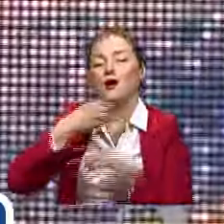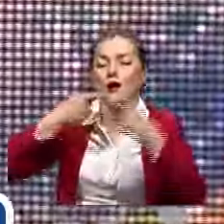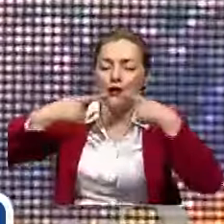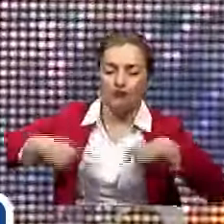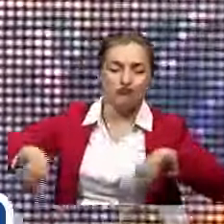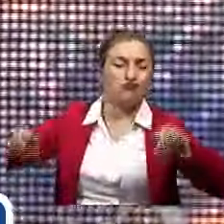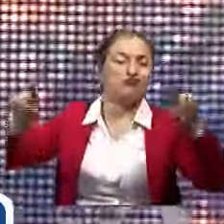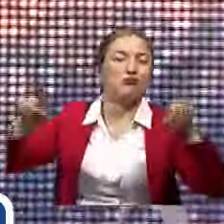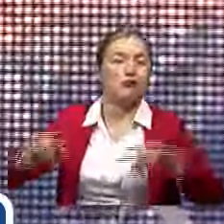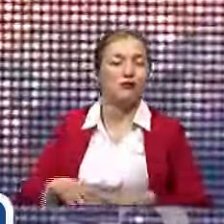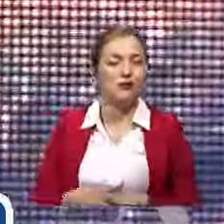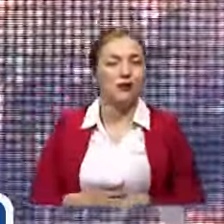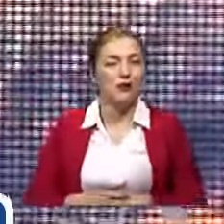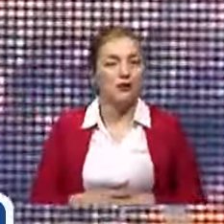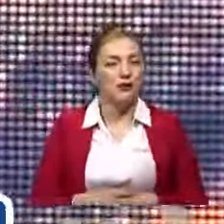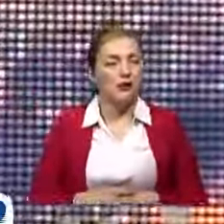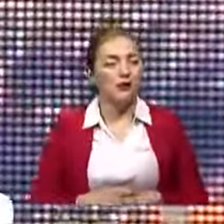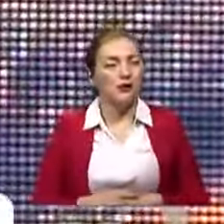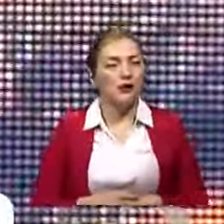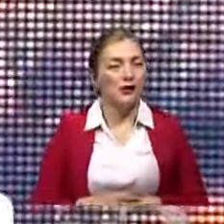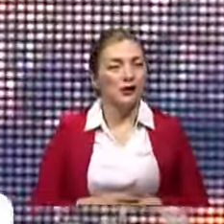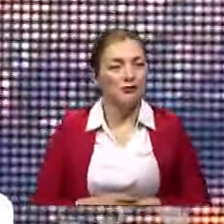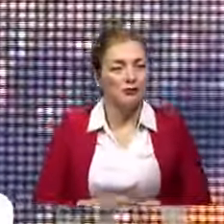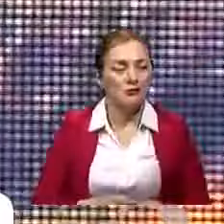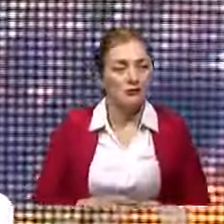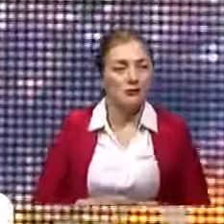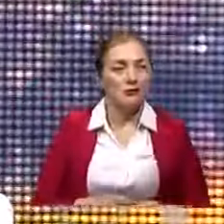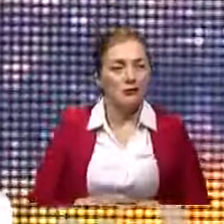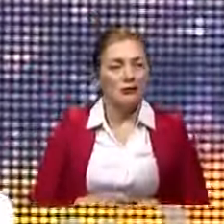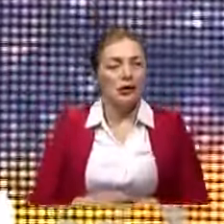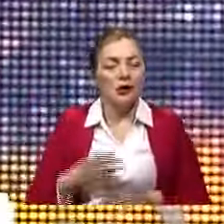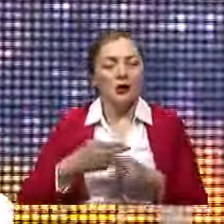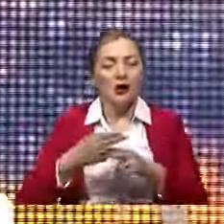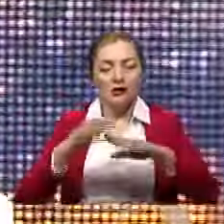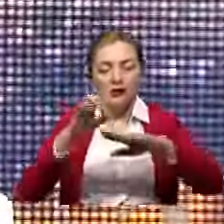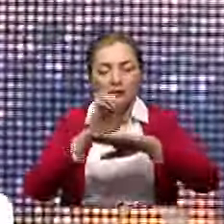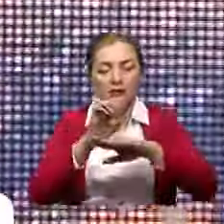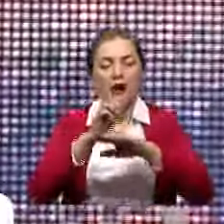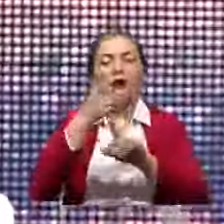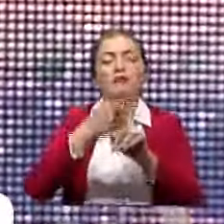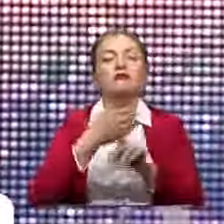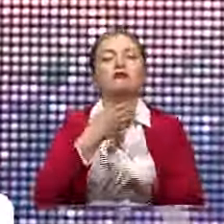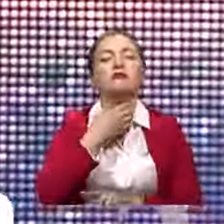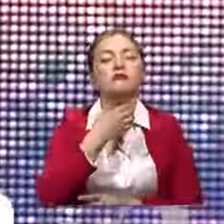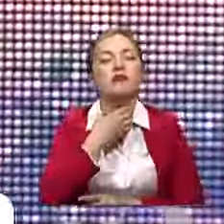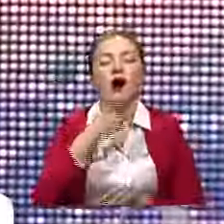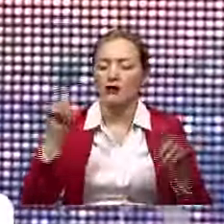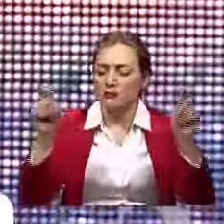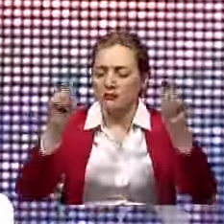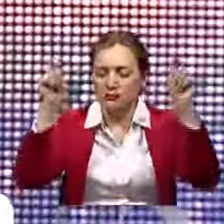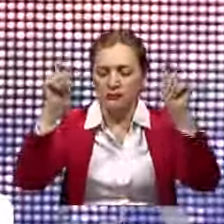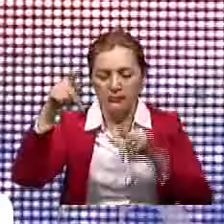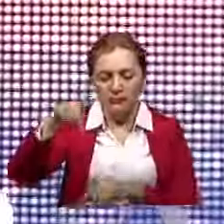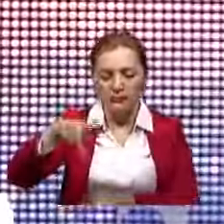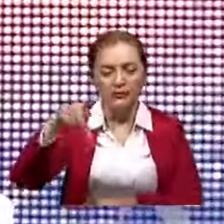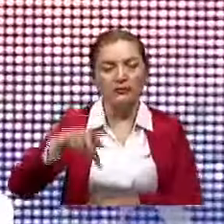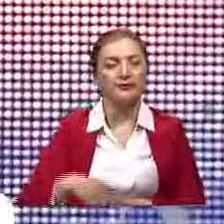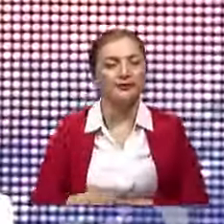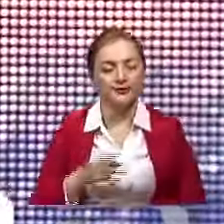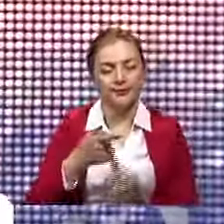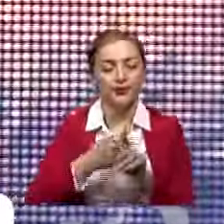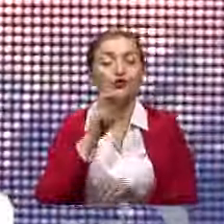declaramos como por la declaratoria de Génesis en el nombre de Ecuador, que fue en agosto. Está de fiesta. Pedernales es el